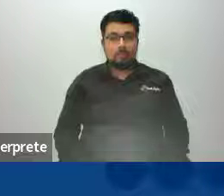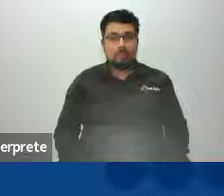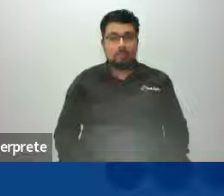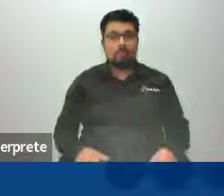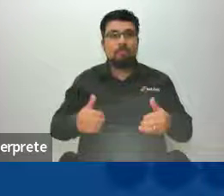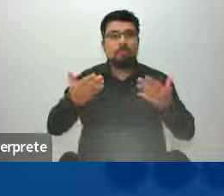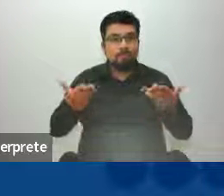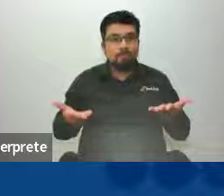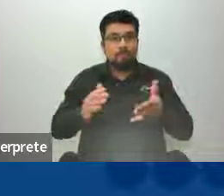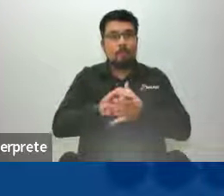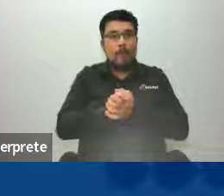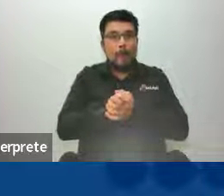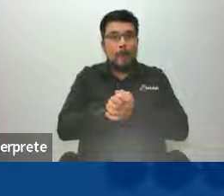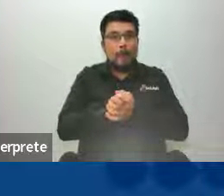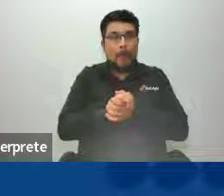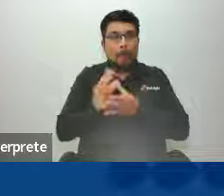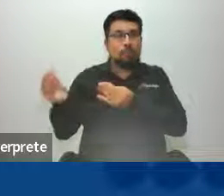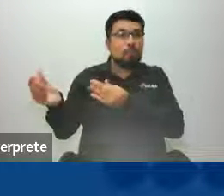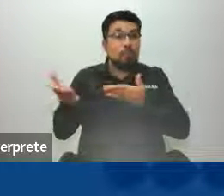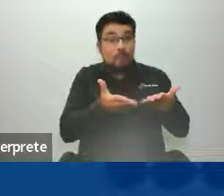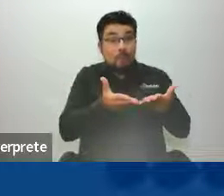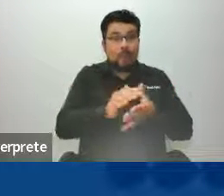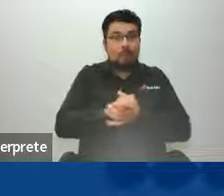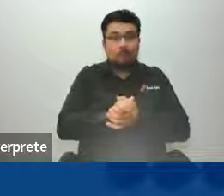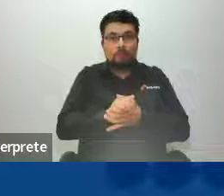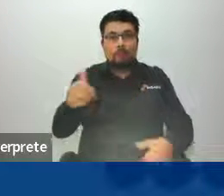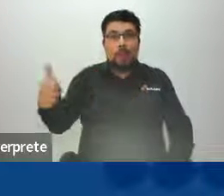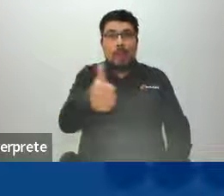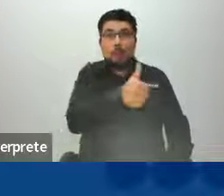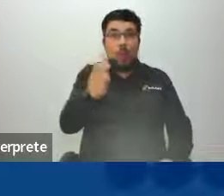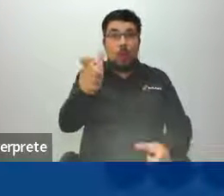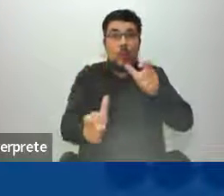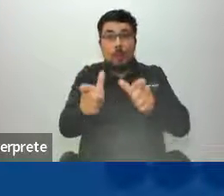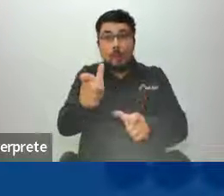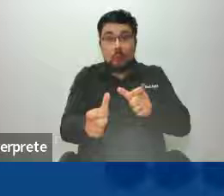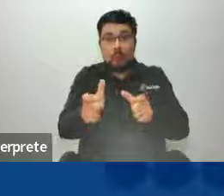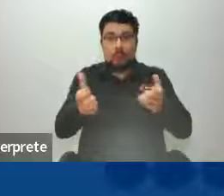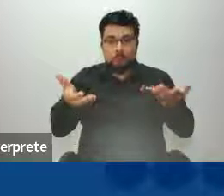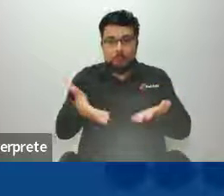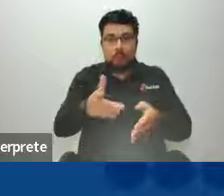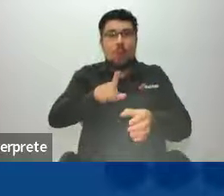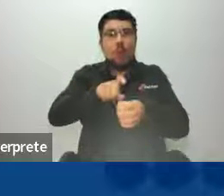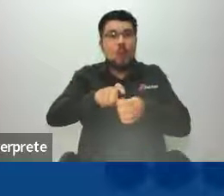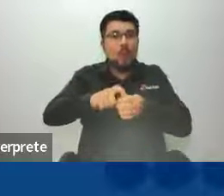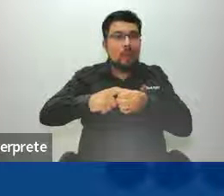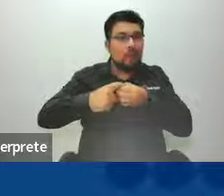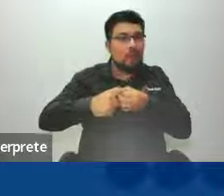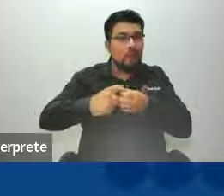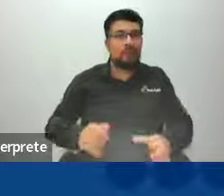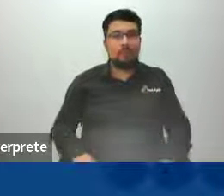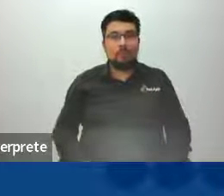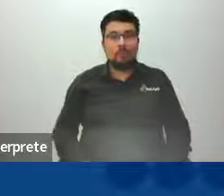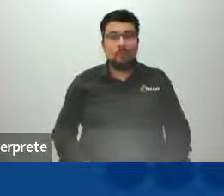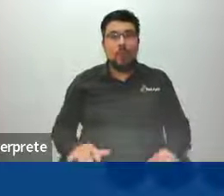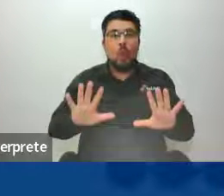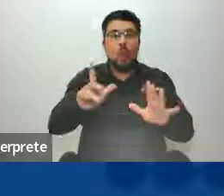Entonces, le damos la bienvenida a todas las personas que están conectadas, a quienes se están